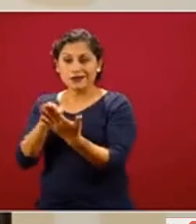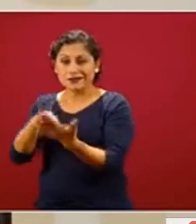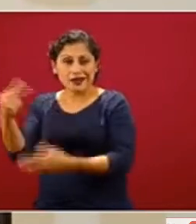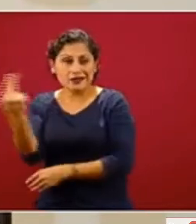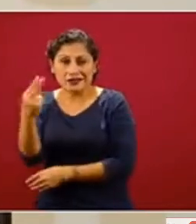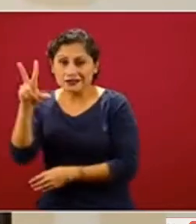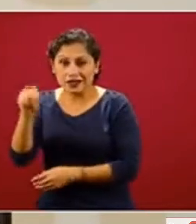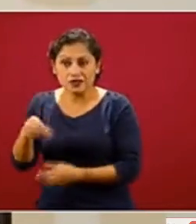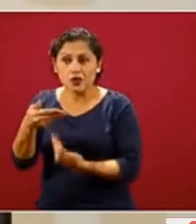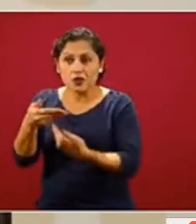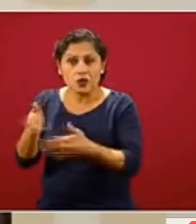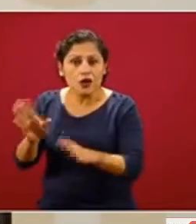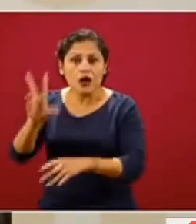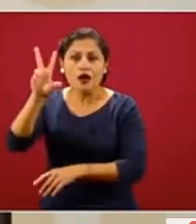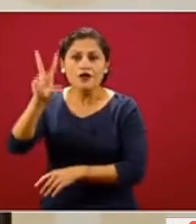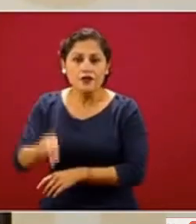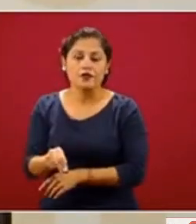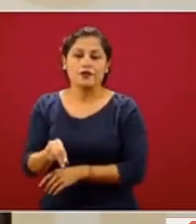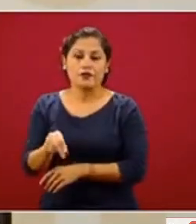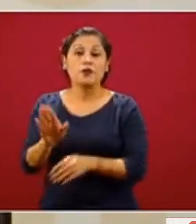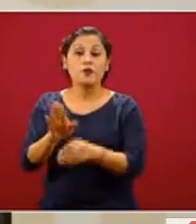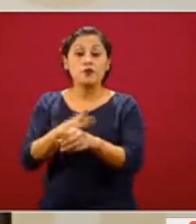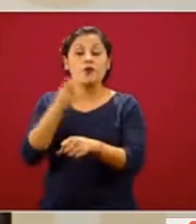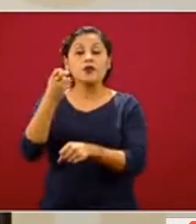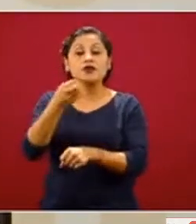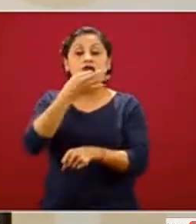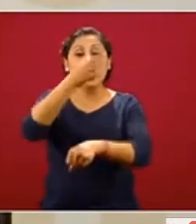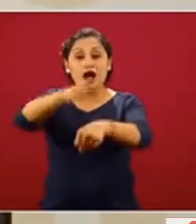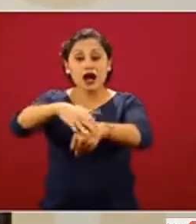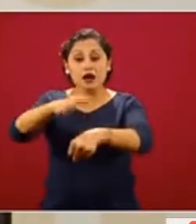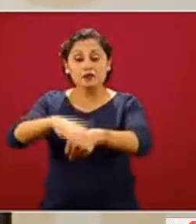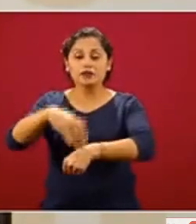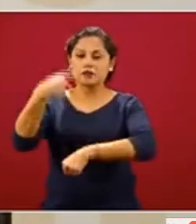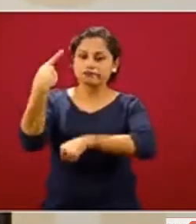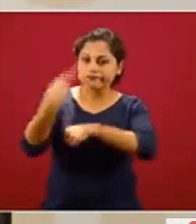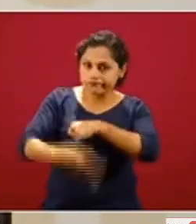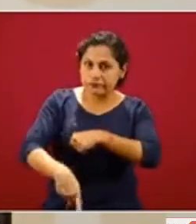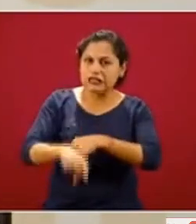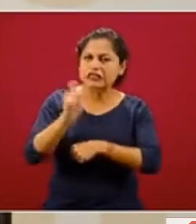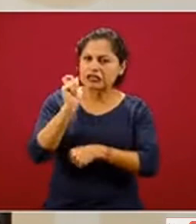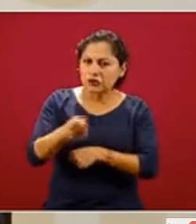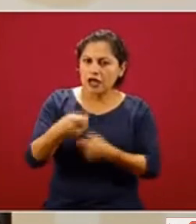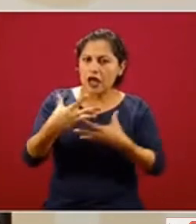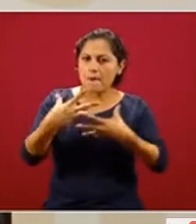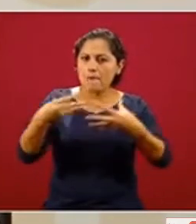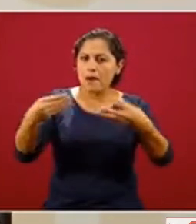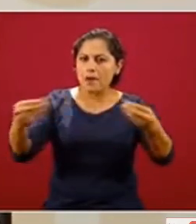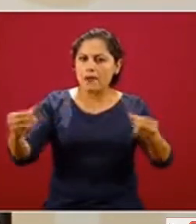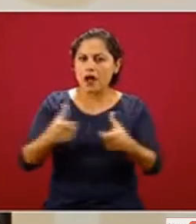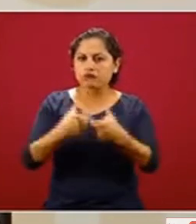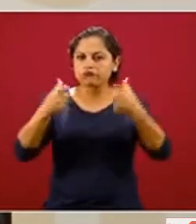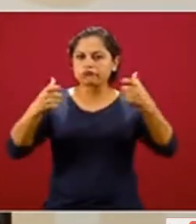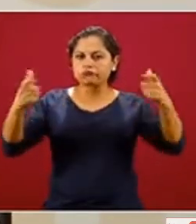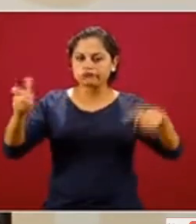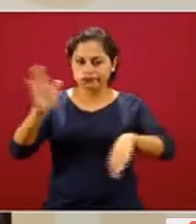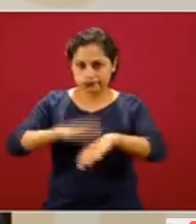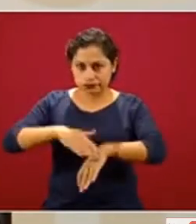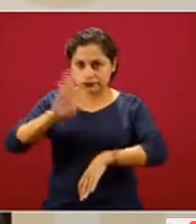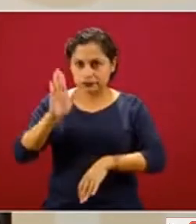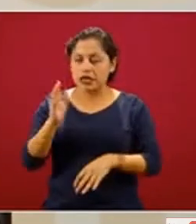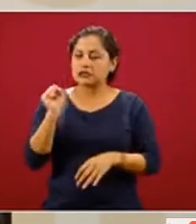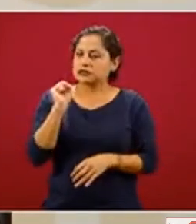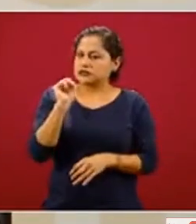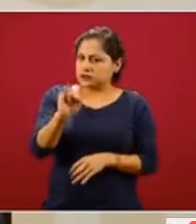y se puede poner en peligro de que la epidemia se perpetúe, se haga más grave. Entonces, efectivamente es